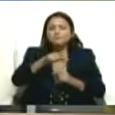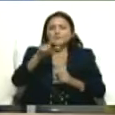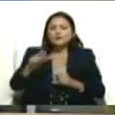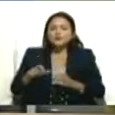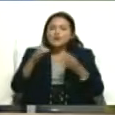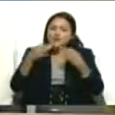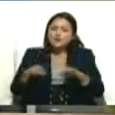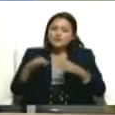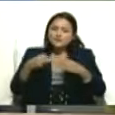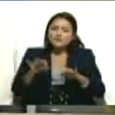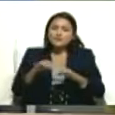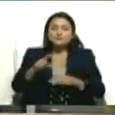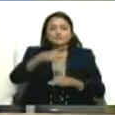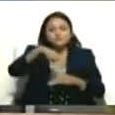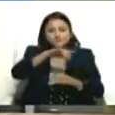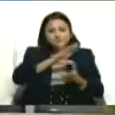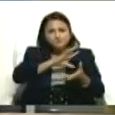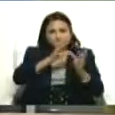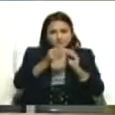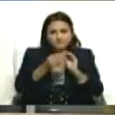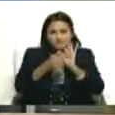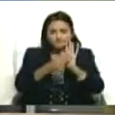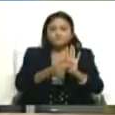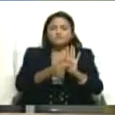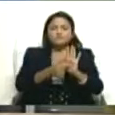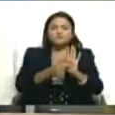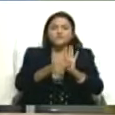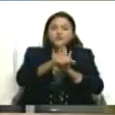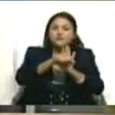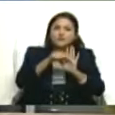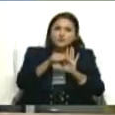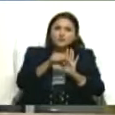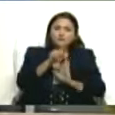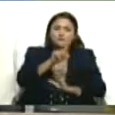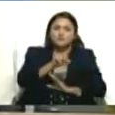en los precisos términos de los artículos